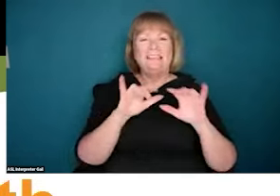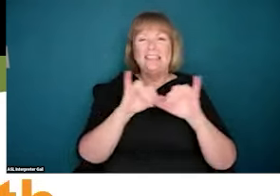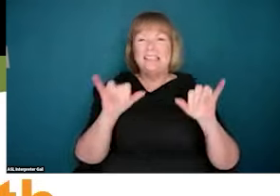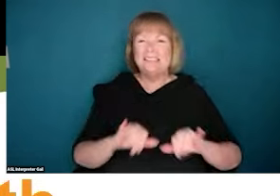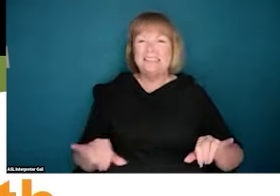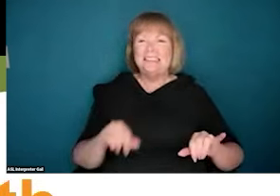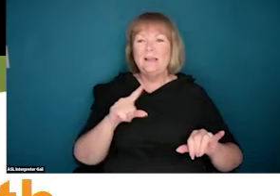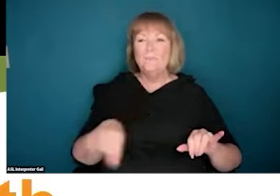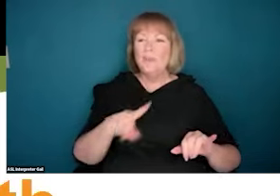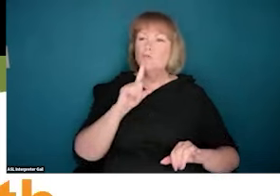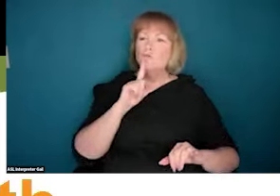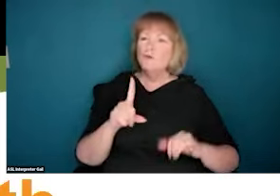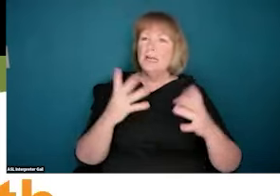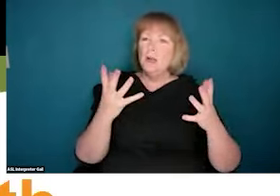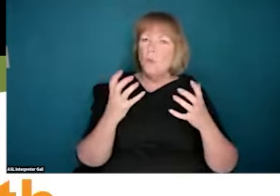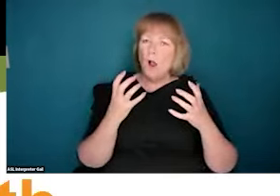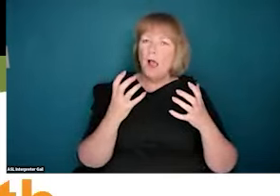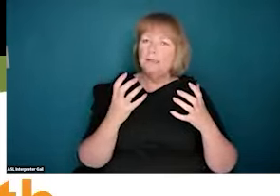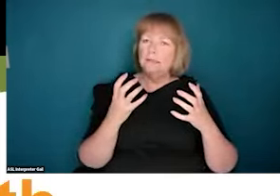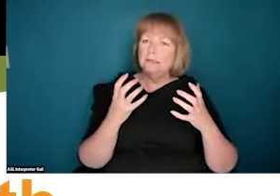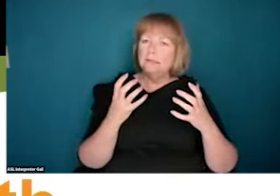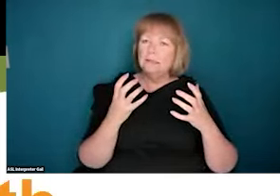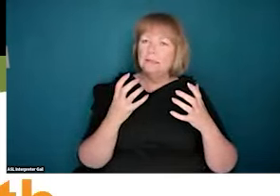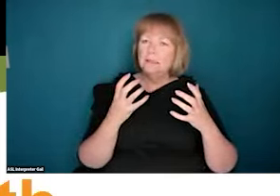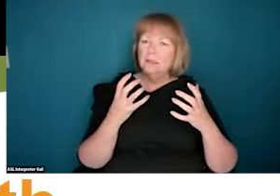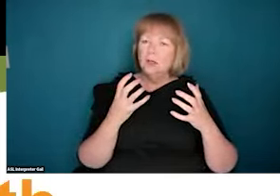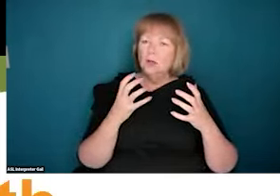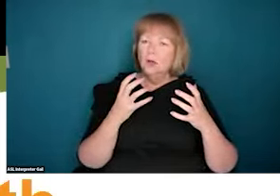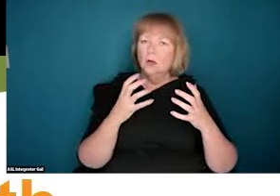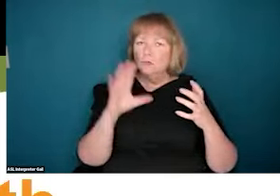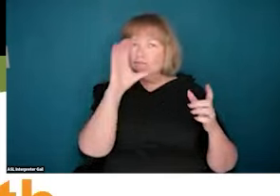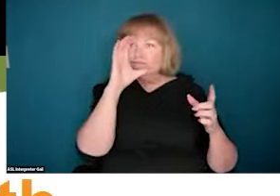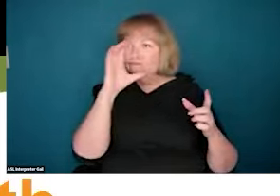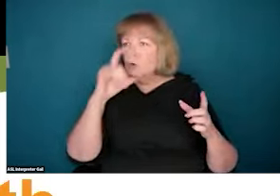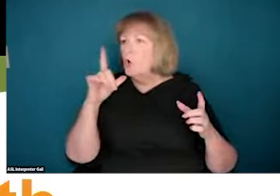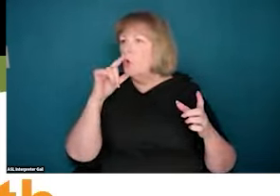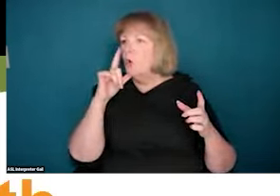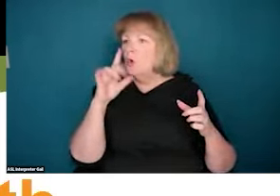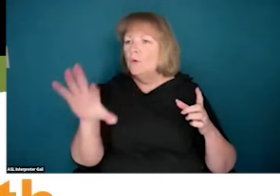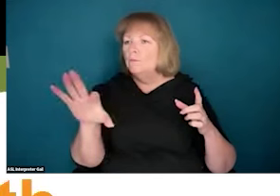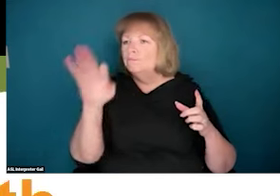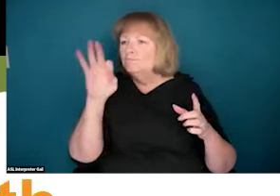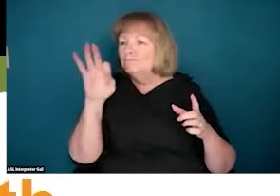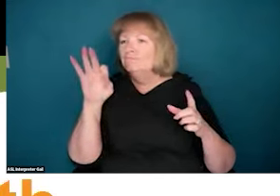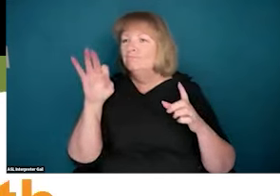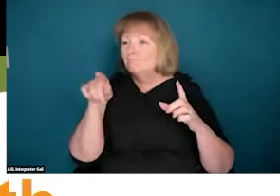un sistema queriendo de verdad encontrar una